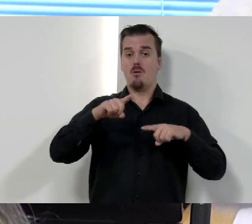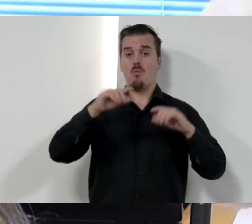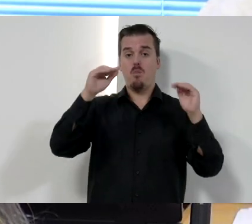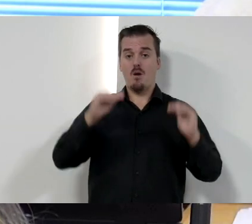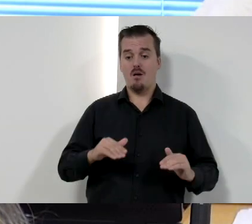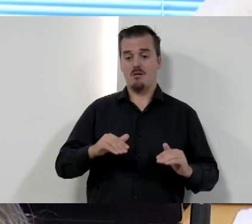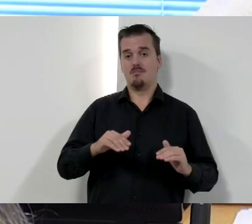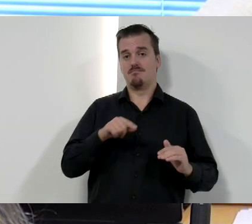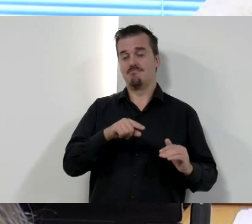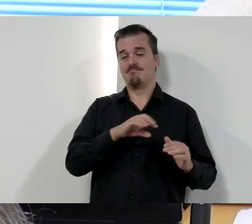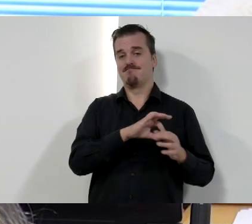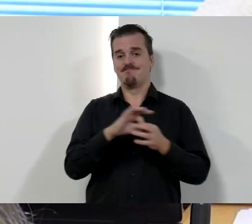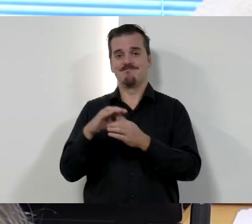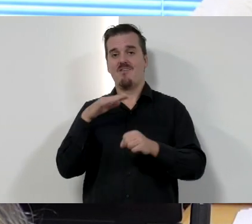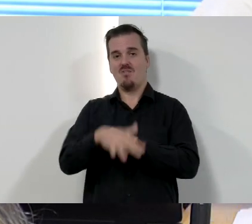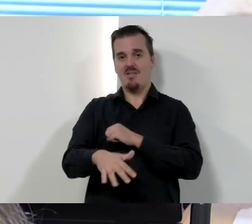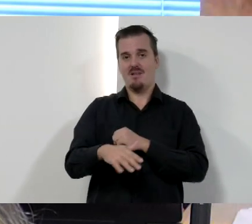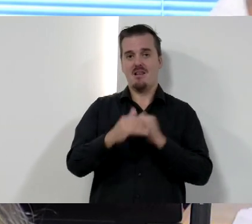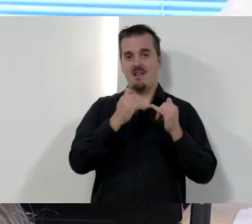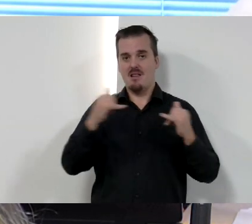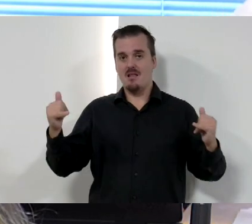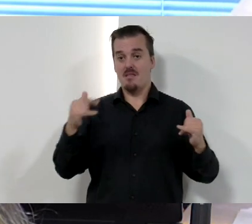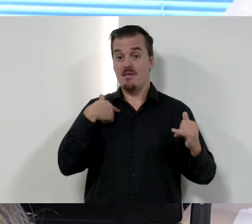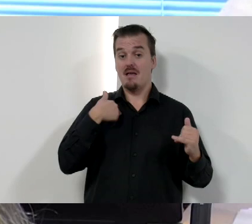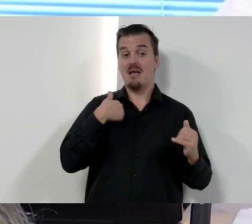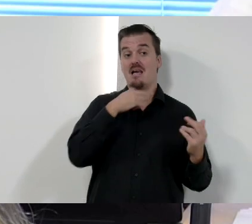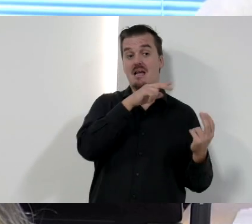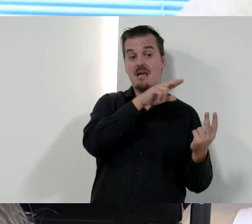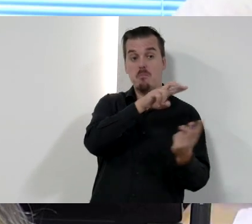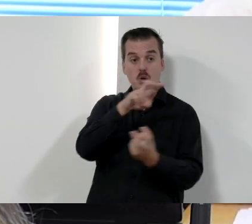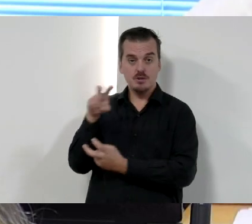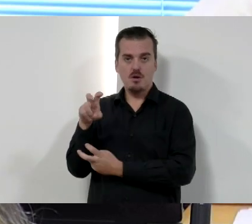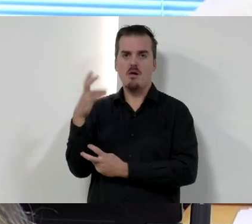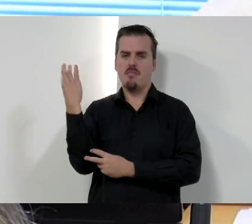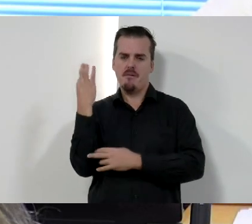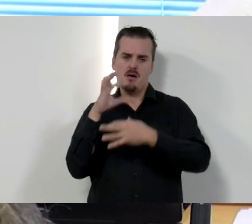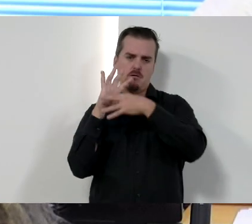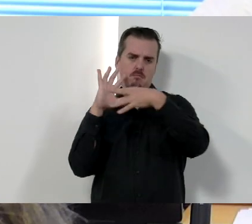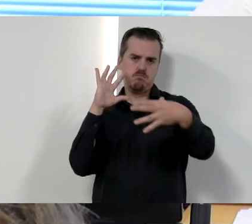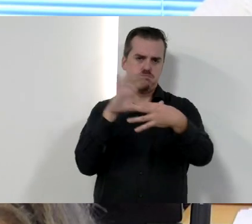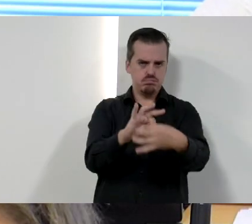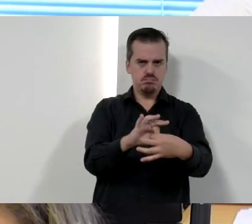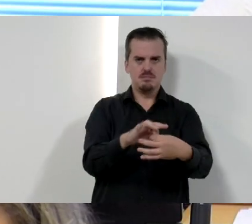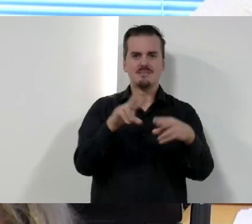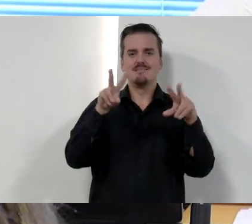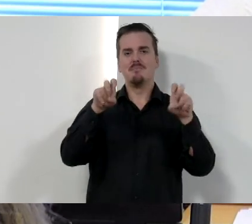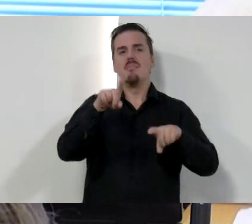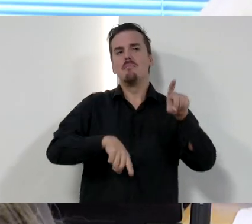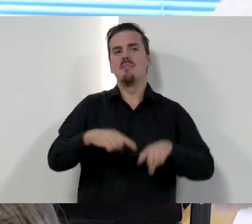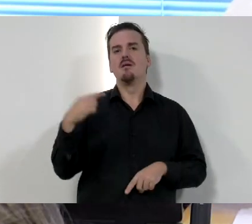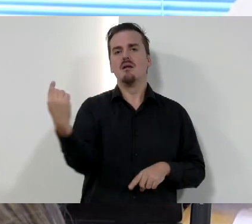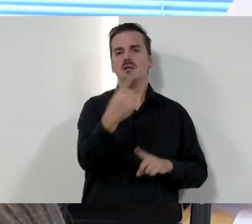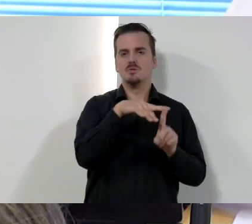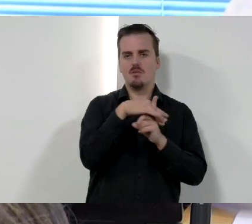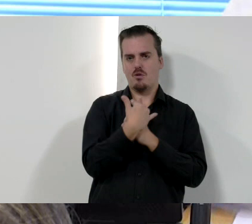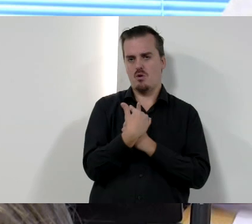de todas las acciones de los impuestos tienen que ser ajustadas a las rentas. Eso lo defendimos en su momento, lo